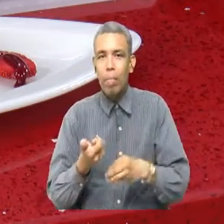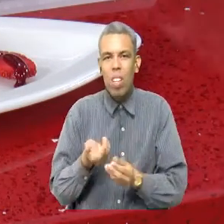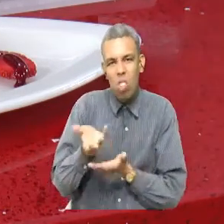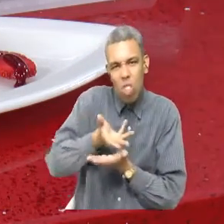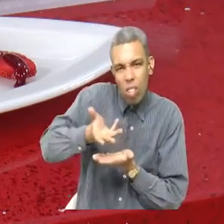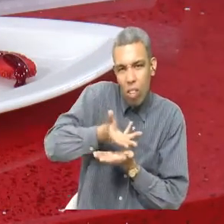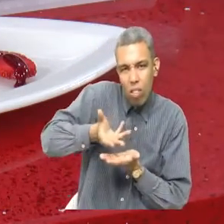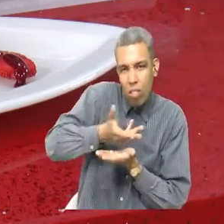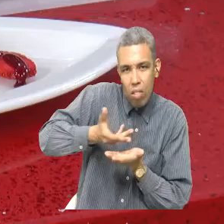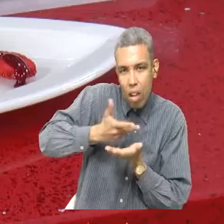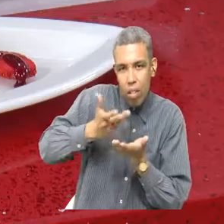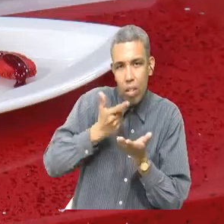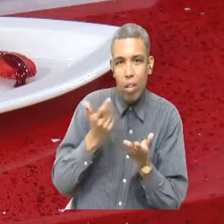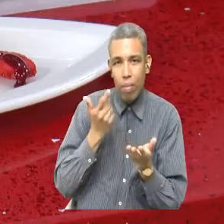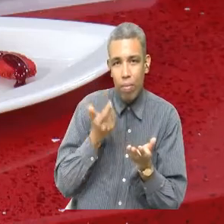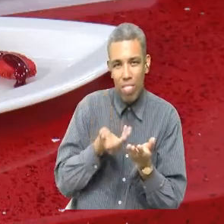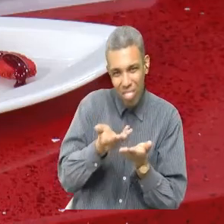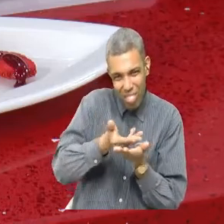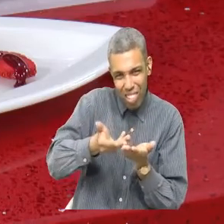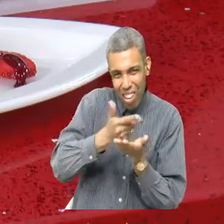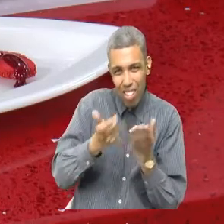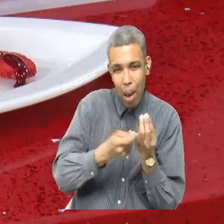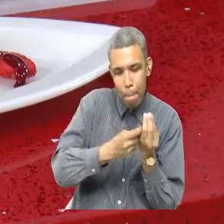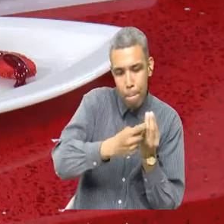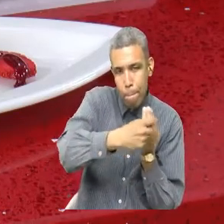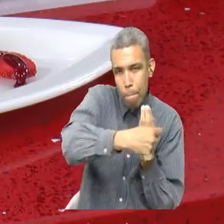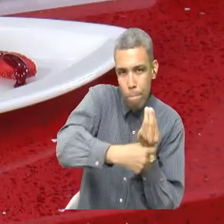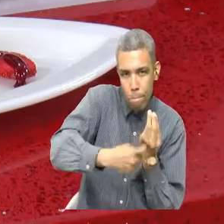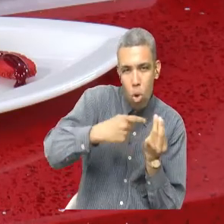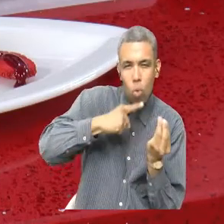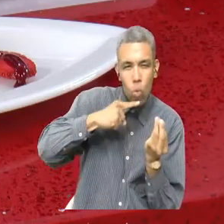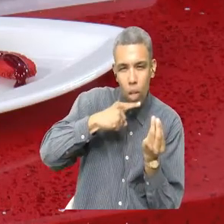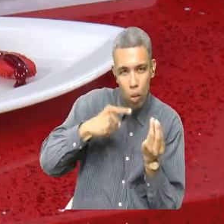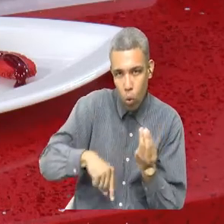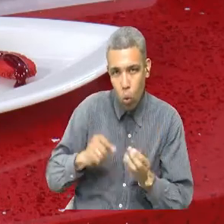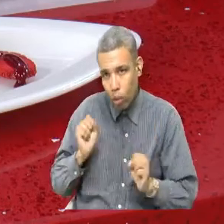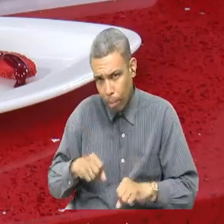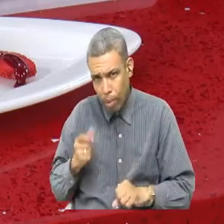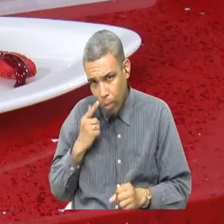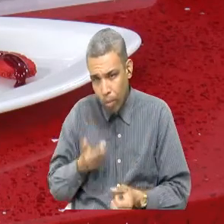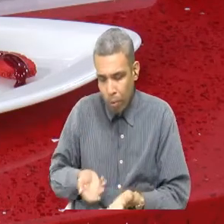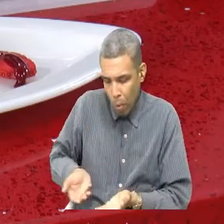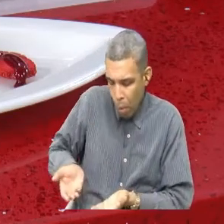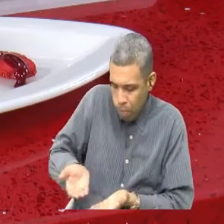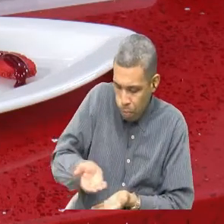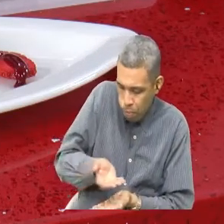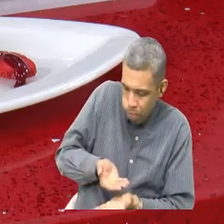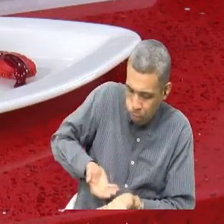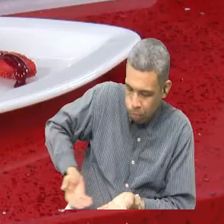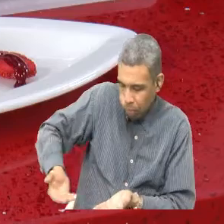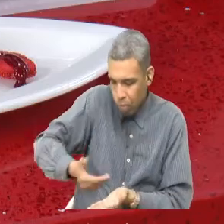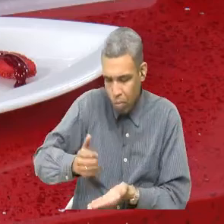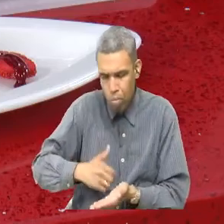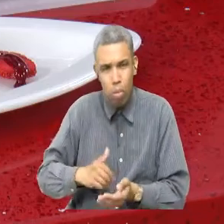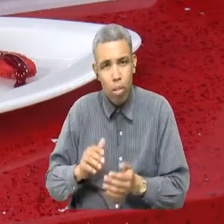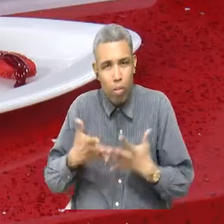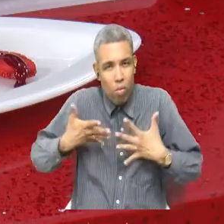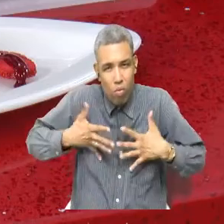unos sabores que complementen. Okay. Puede ser una salsa de chocolate también. Se puede en el postre